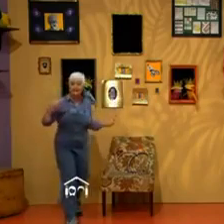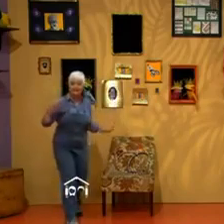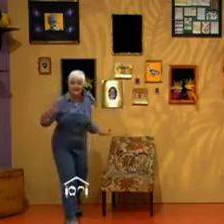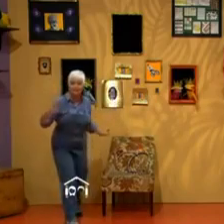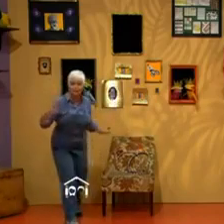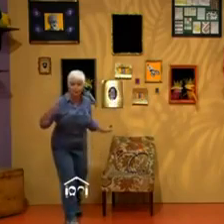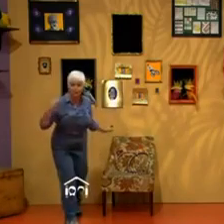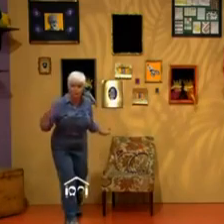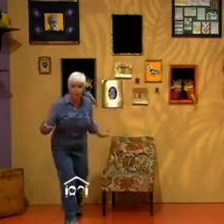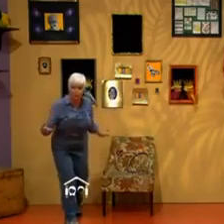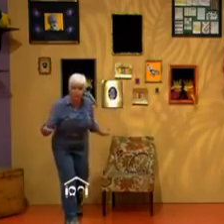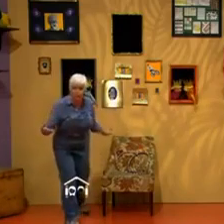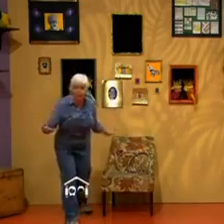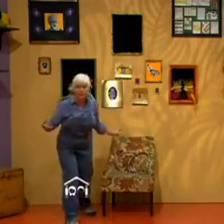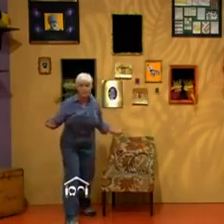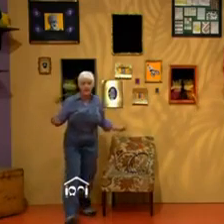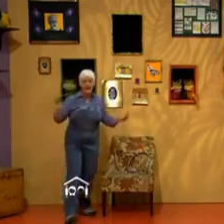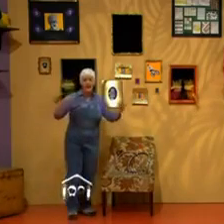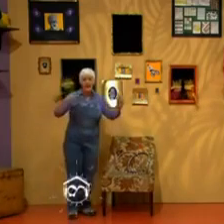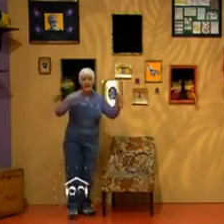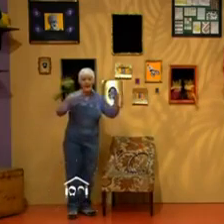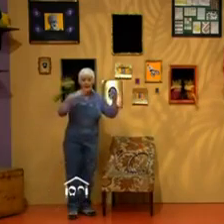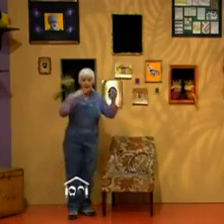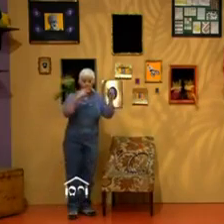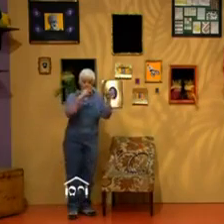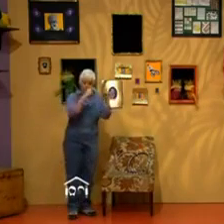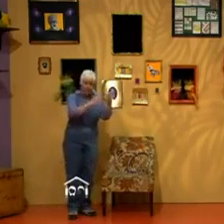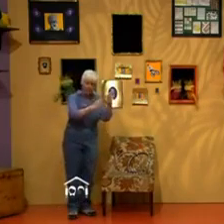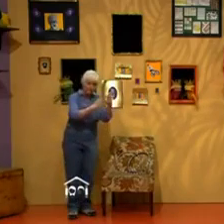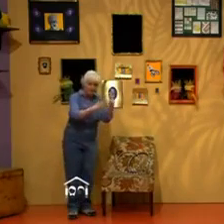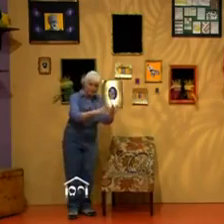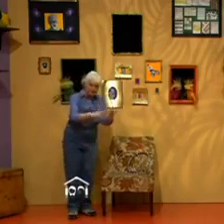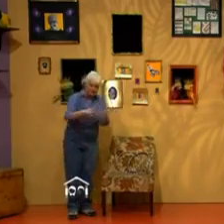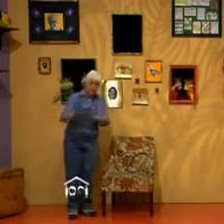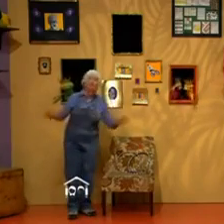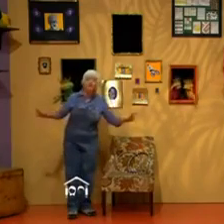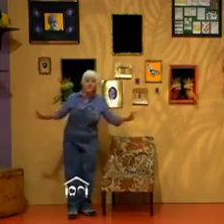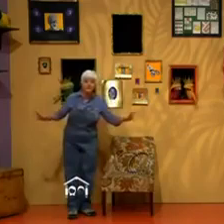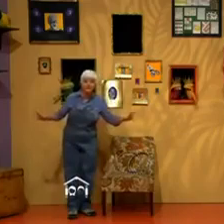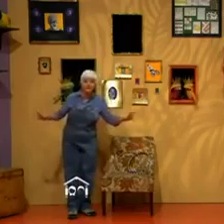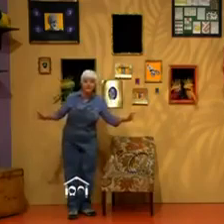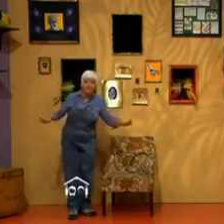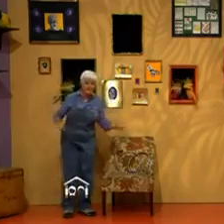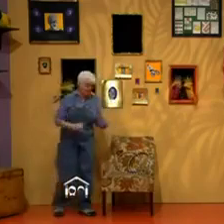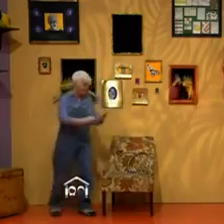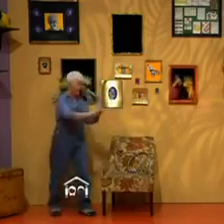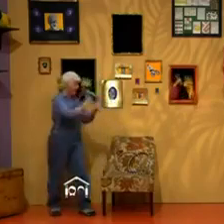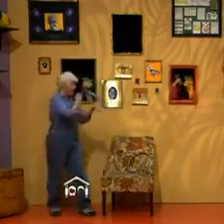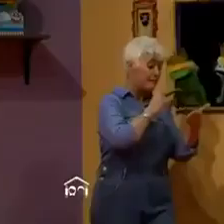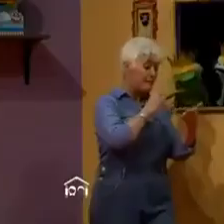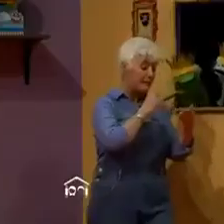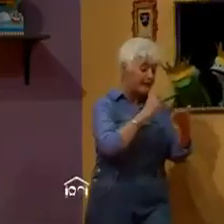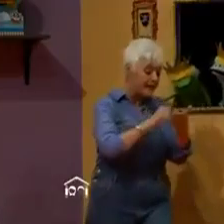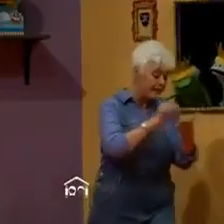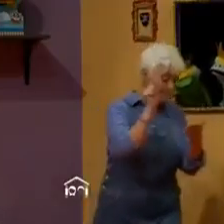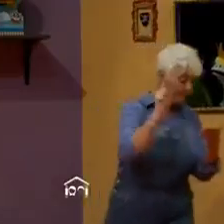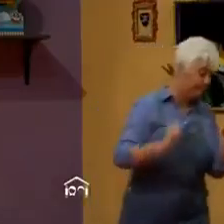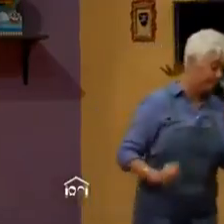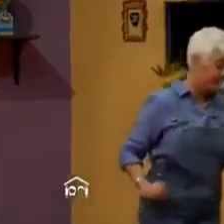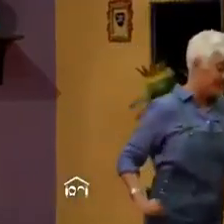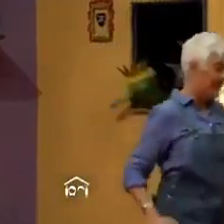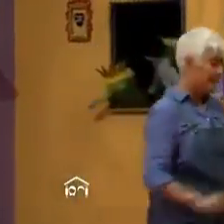técnicas del nitrato sulfuroso para cocer papas y hacer tortilla de patatas. Ajá. Y decía, príncipe